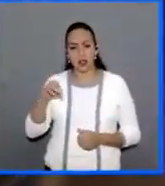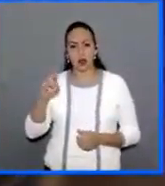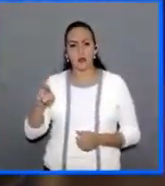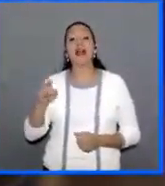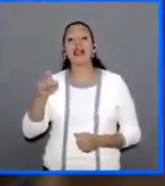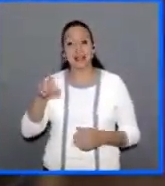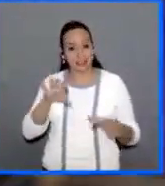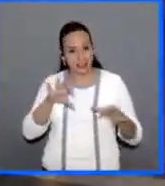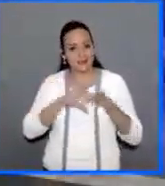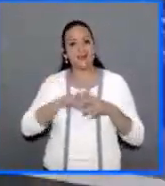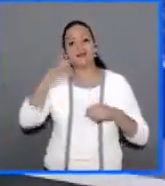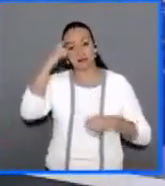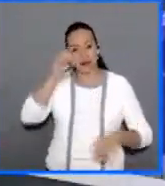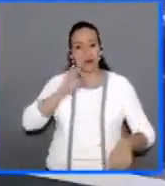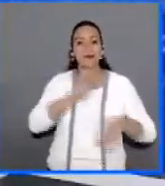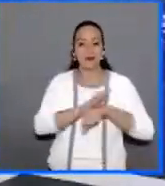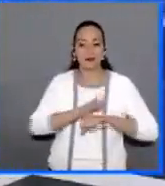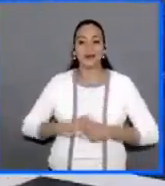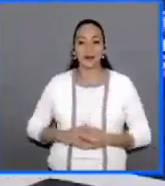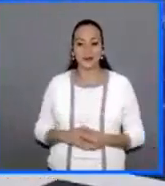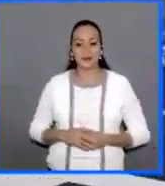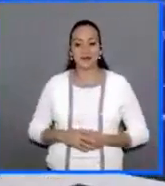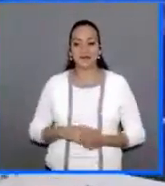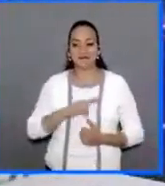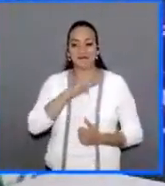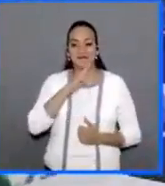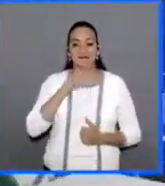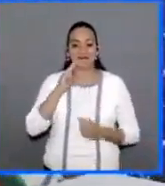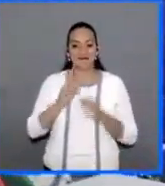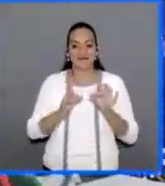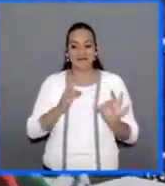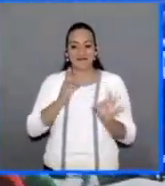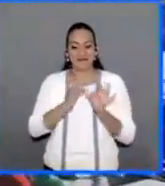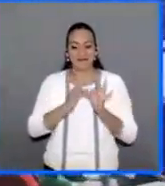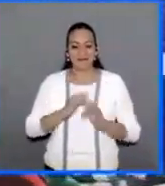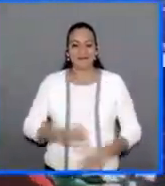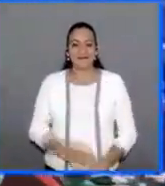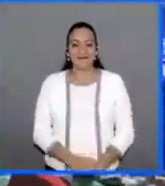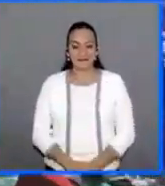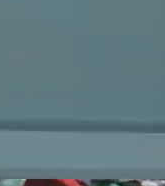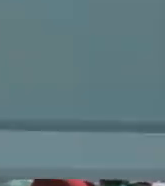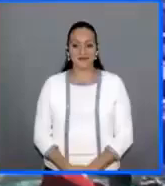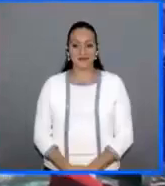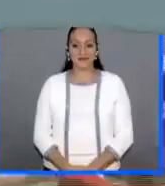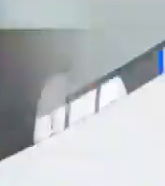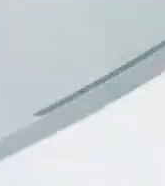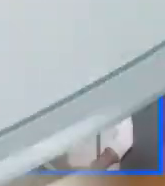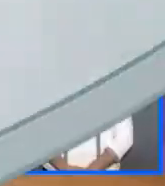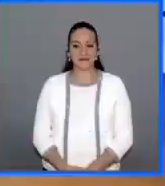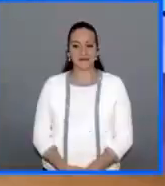que concedió. Para el canal del Poder Judicial de la Federación, Jesús Daza.